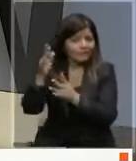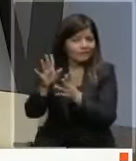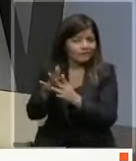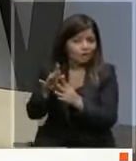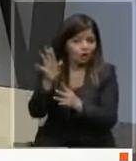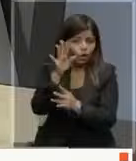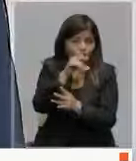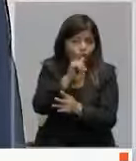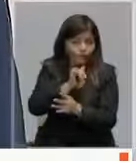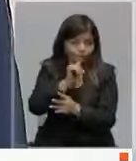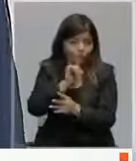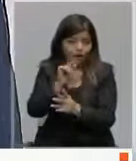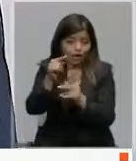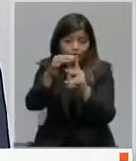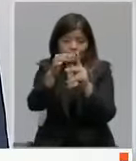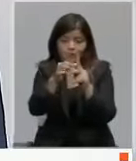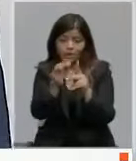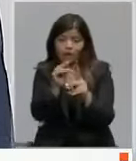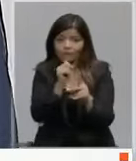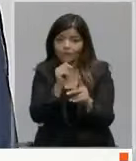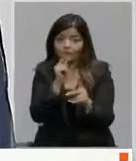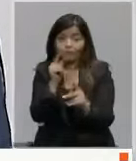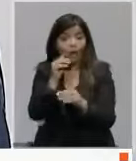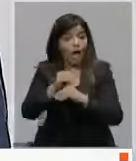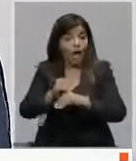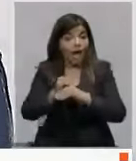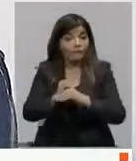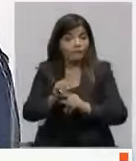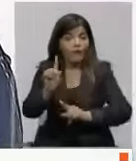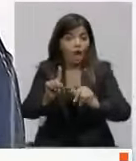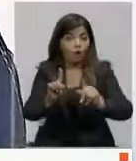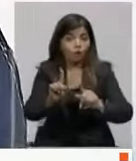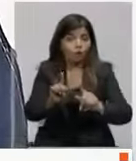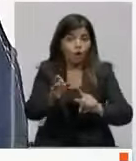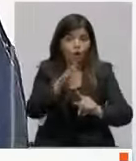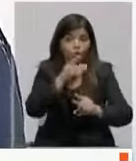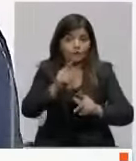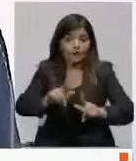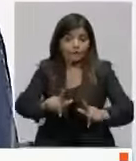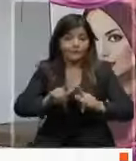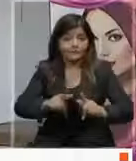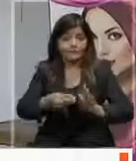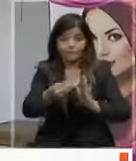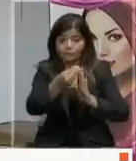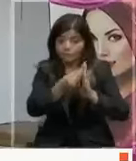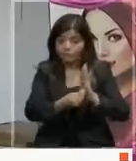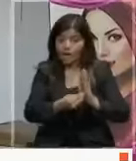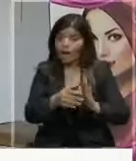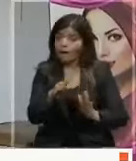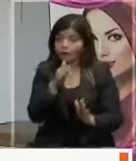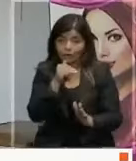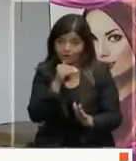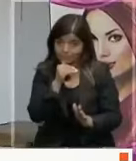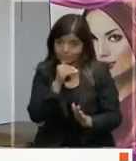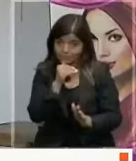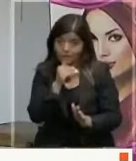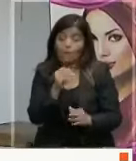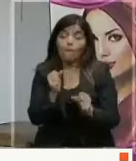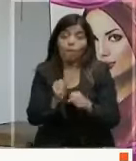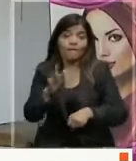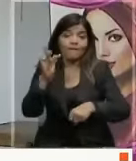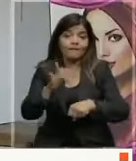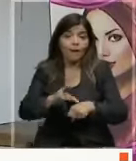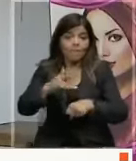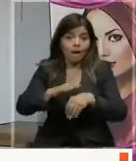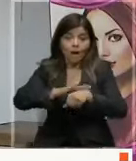pigmentación aunque también nos alerta sobre productos que no cuentan con la certificación adecuada se puede quemar el cuero cabelludo